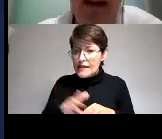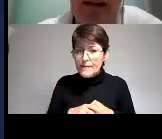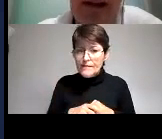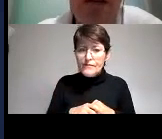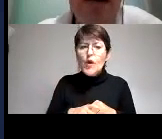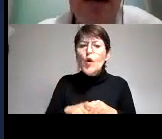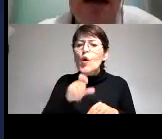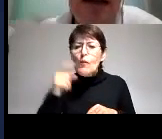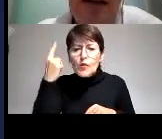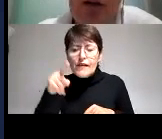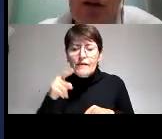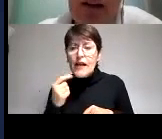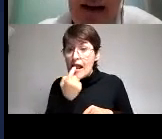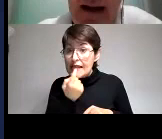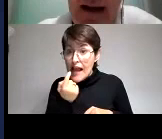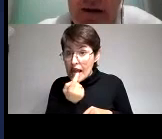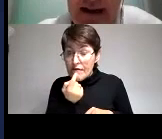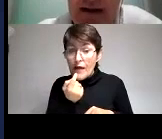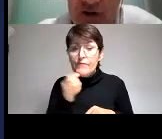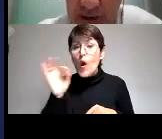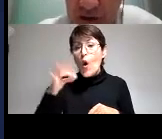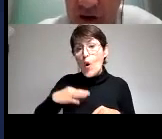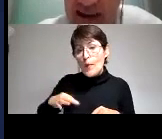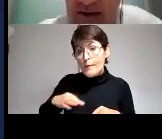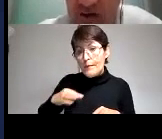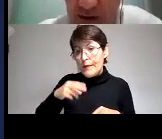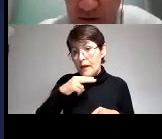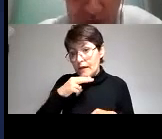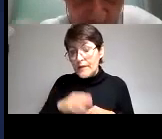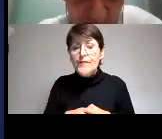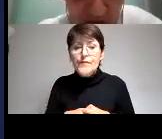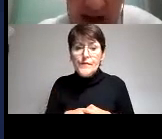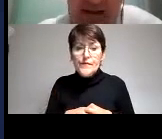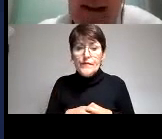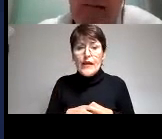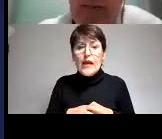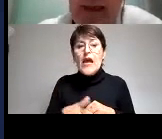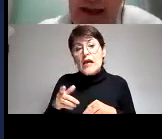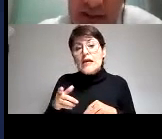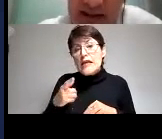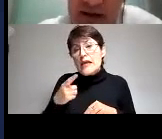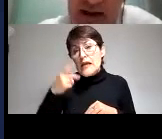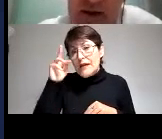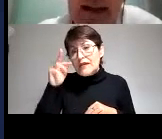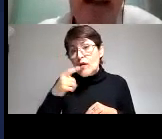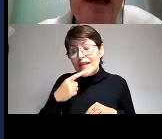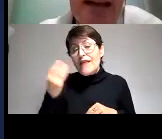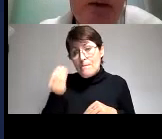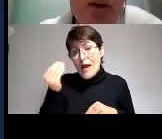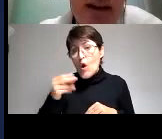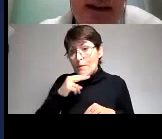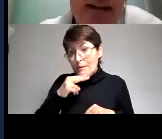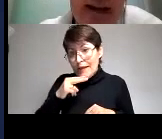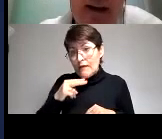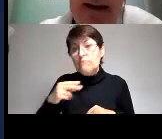es la saliva y el otro es la orina. Los expertos recomiendan, sobre todo por ser más fiable, medirlo en la orina, y